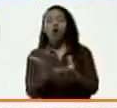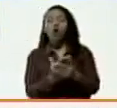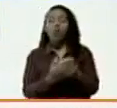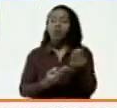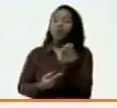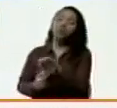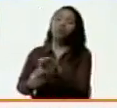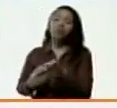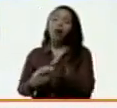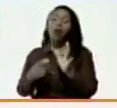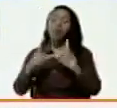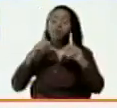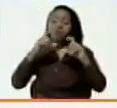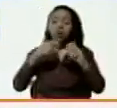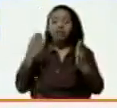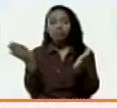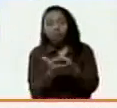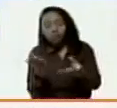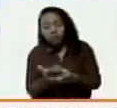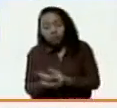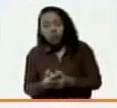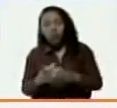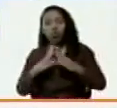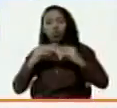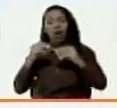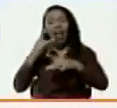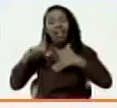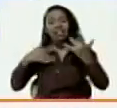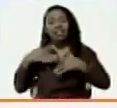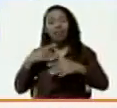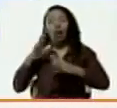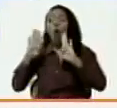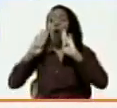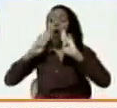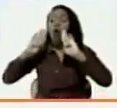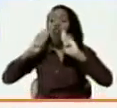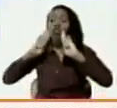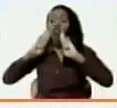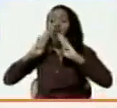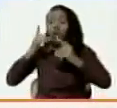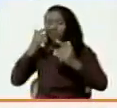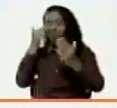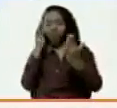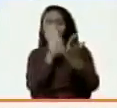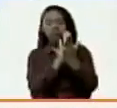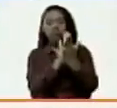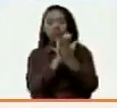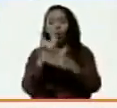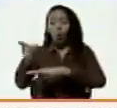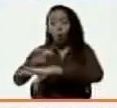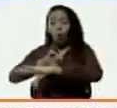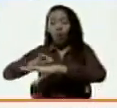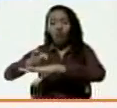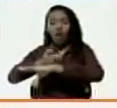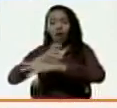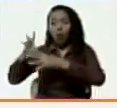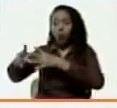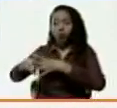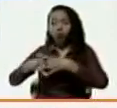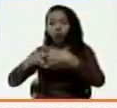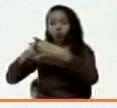todas las acciones derivadas confesiones directas del gobierno de los eeuu